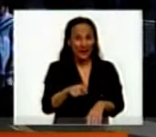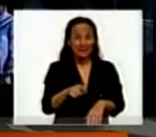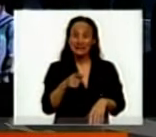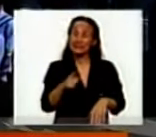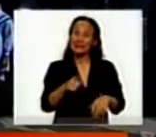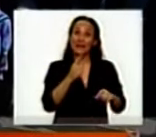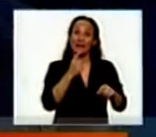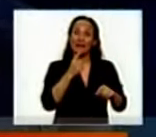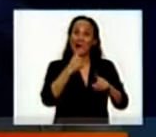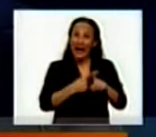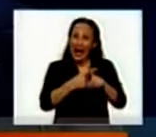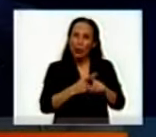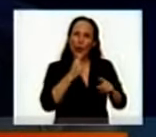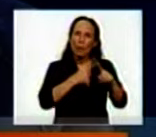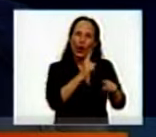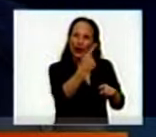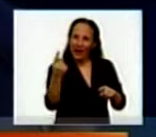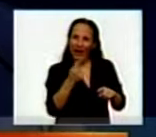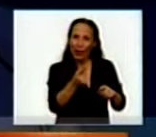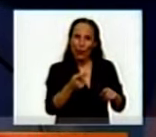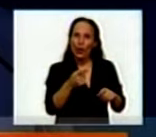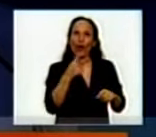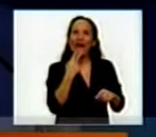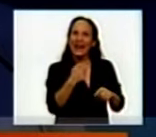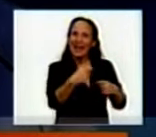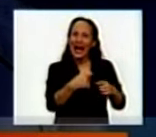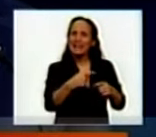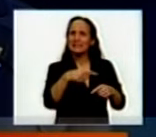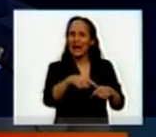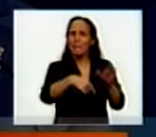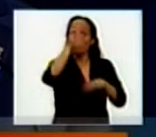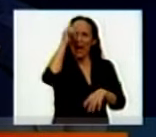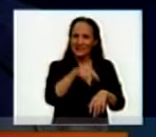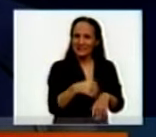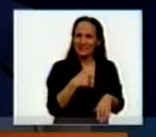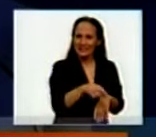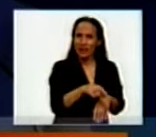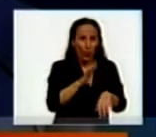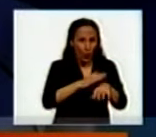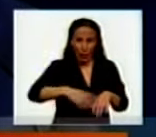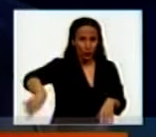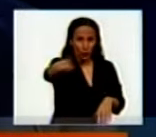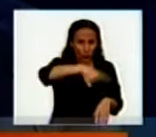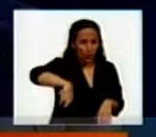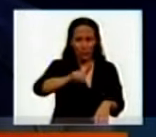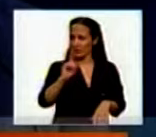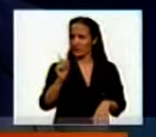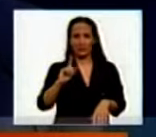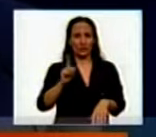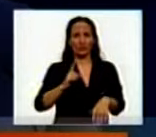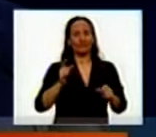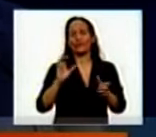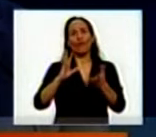energía por habitante, y no es culpa de ustedes. No es culpa de ustedes, fue culpa de una mala política,